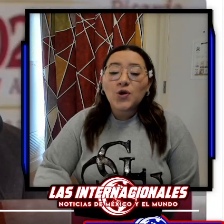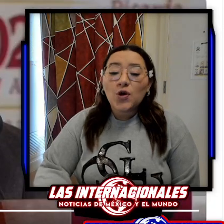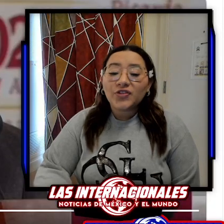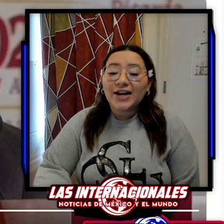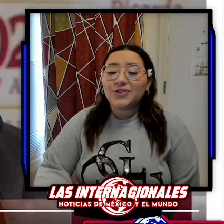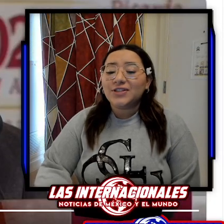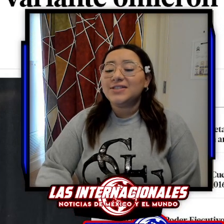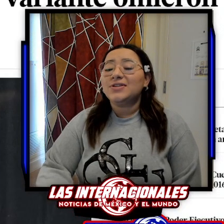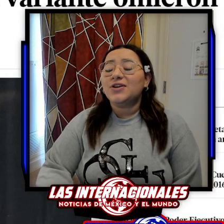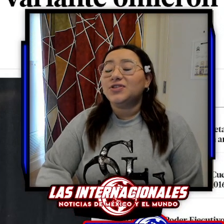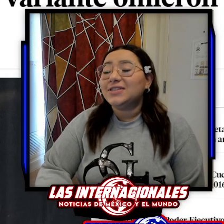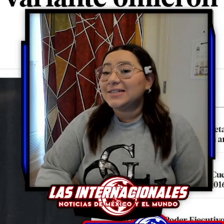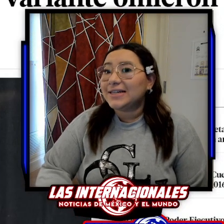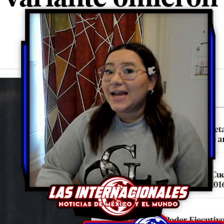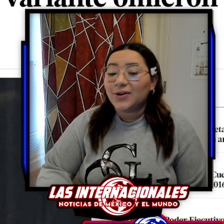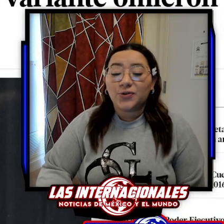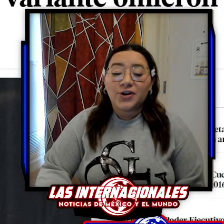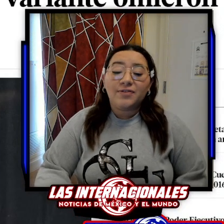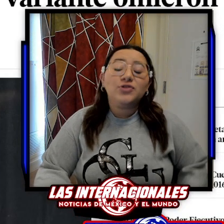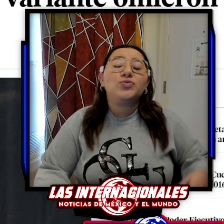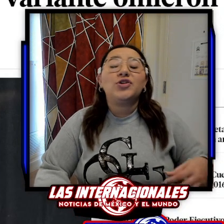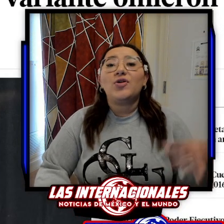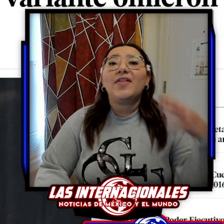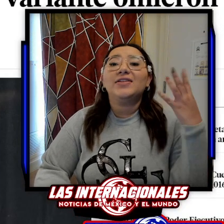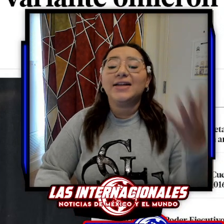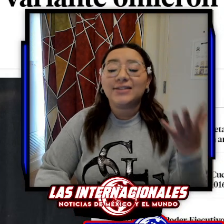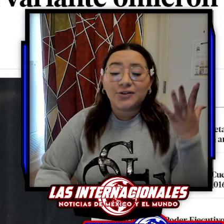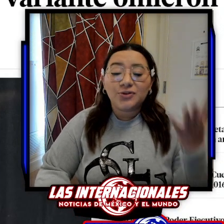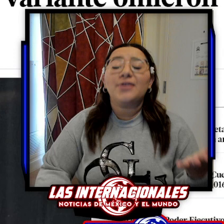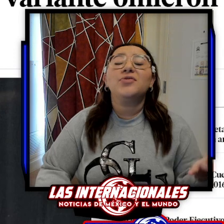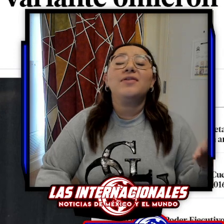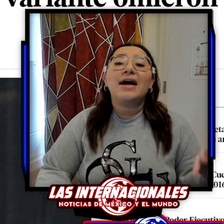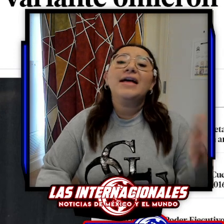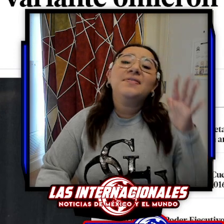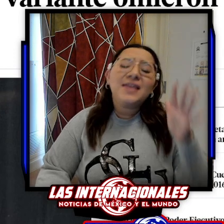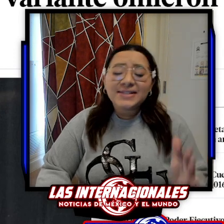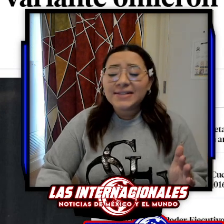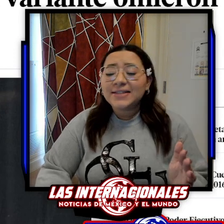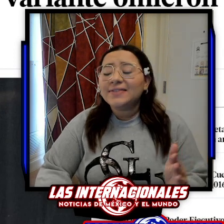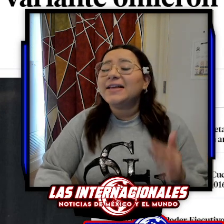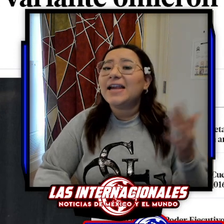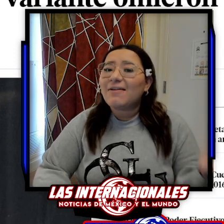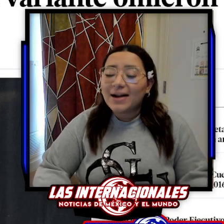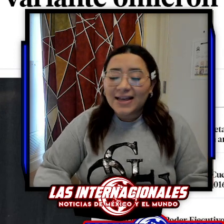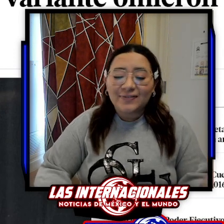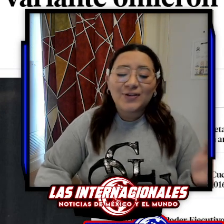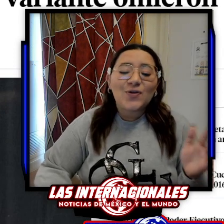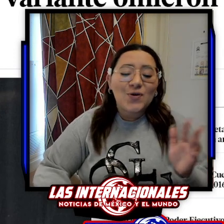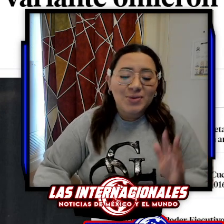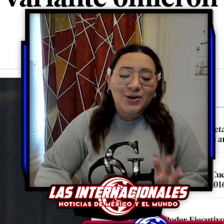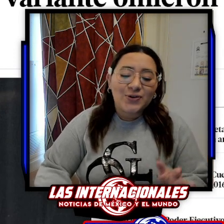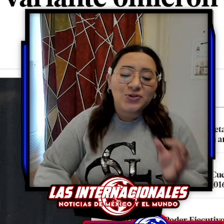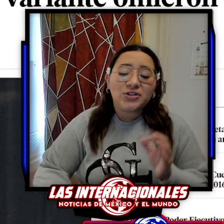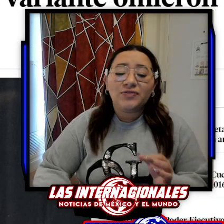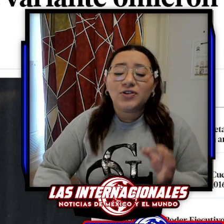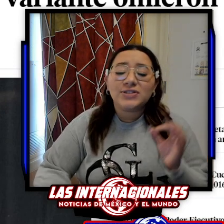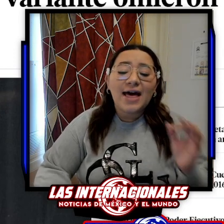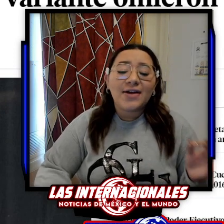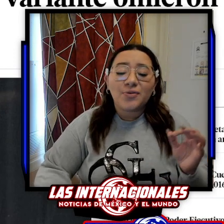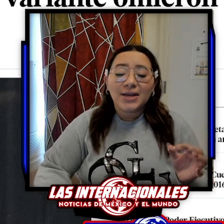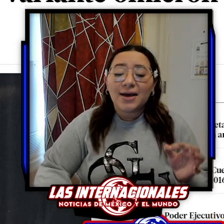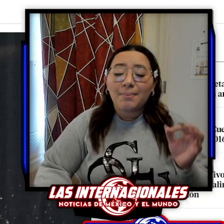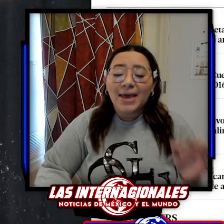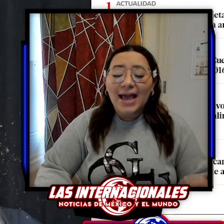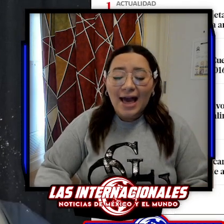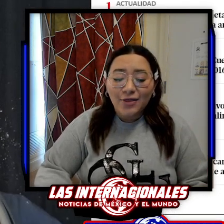Siguiendo con otra noticia, una noticia acerca del coronavirus. Bueno, ahora detectan una nueva descendiente de la variante Omicron. Los científicos